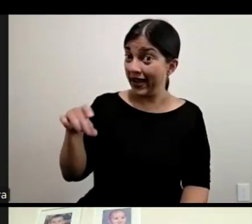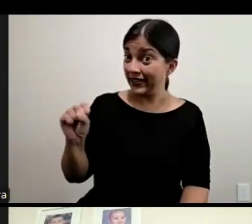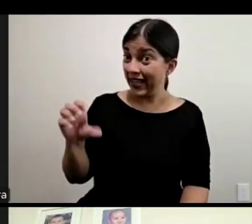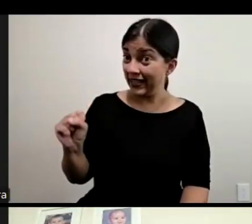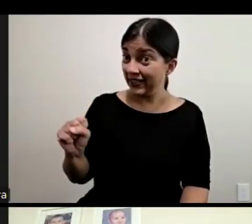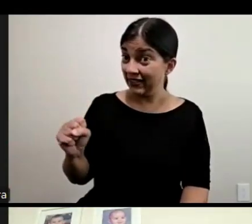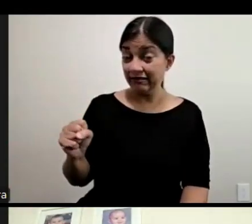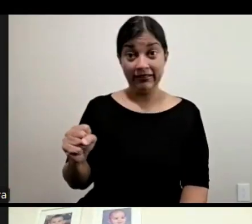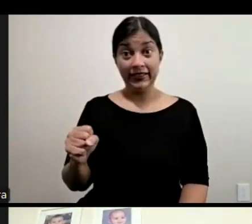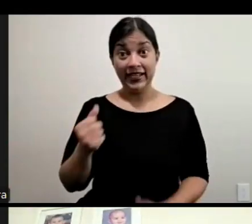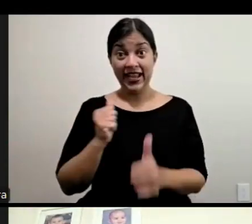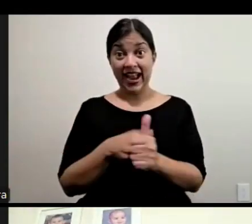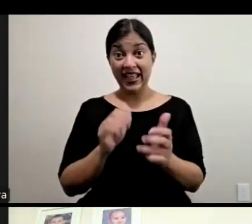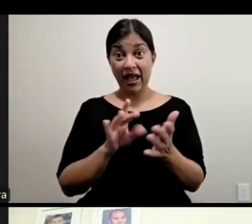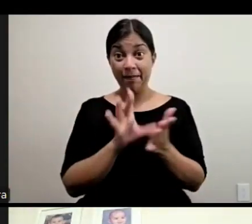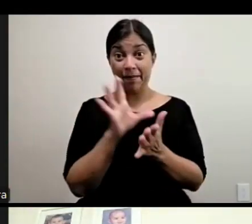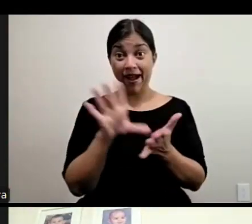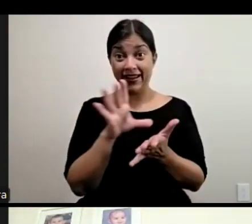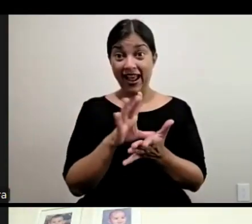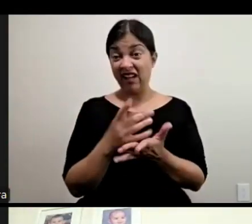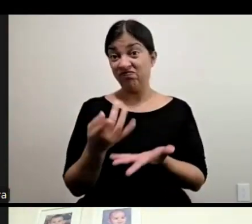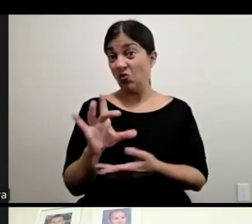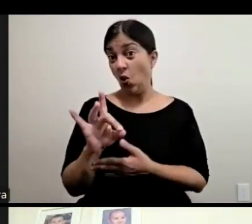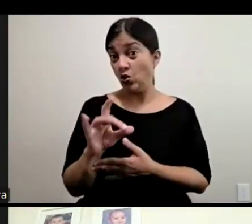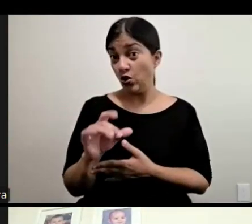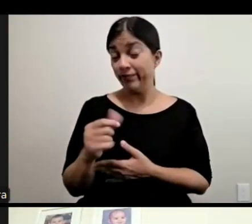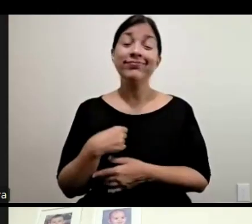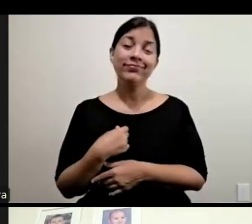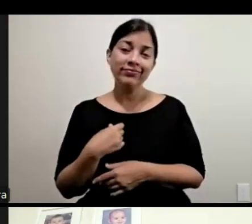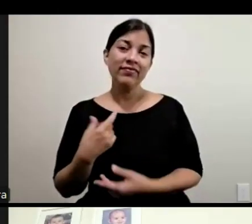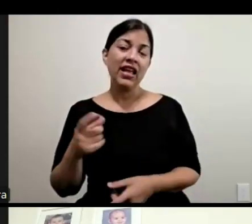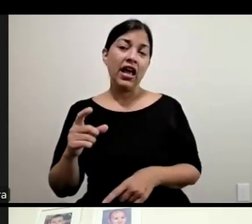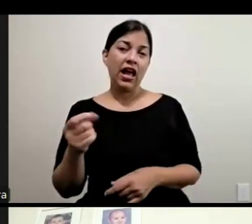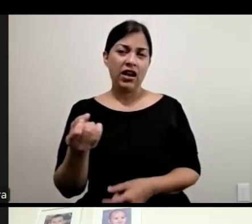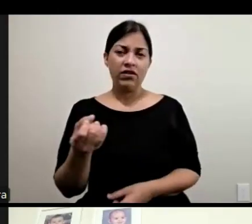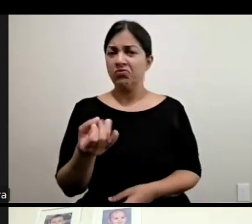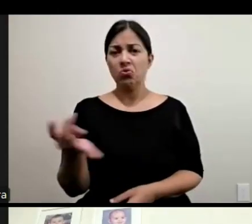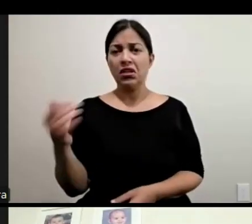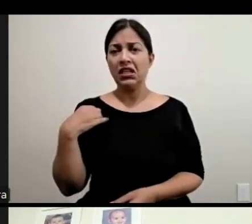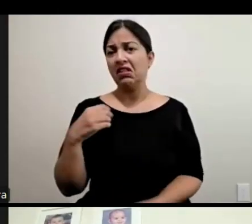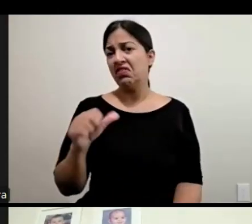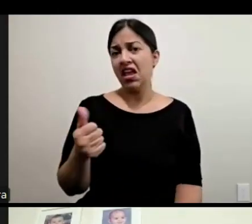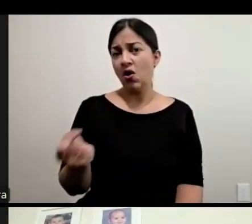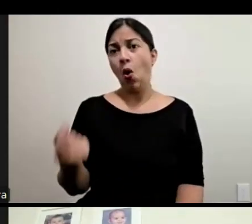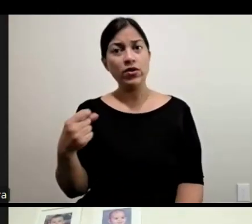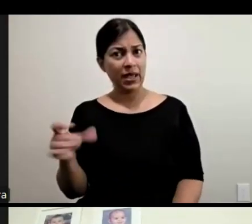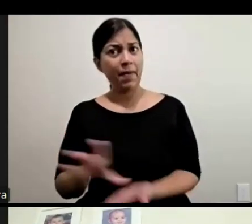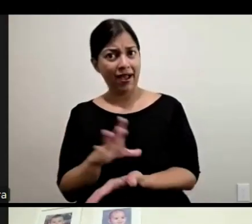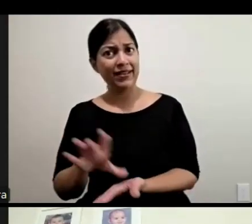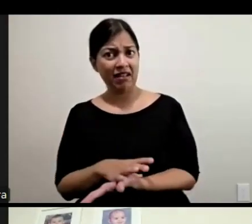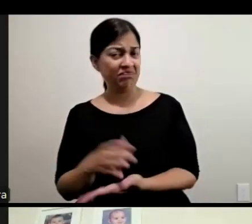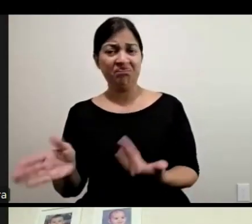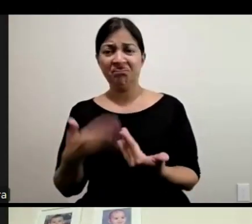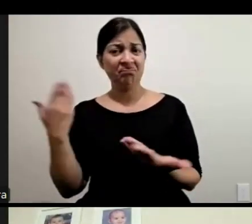más, imagínate. Prácticamente hay coreografías que tienen 10, 11 páginas fácilmente. Una partitura, pero de